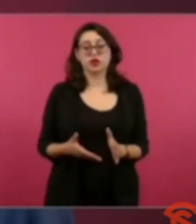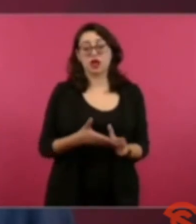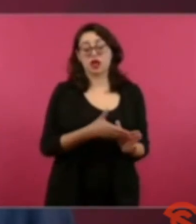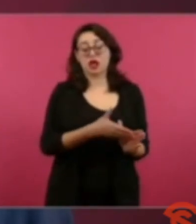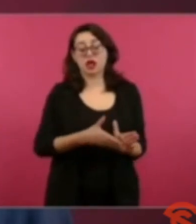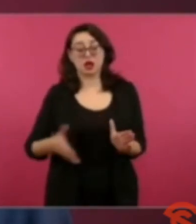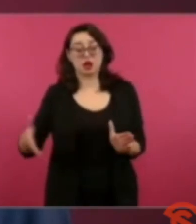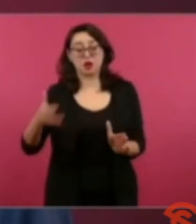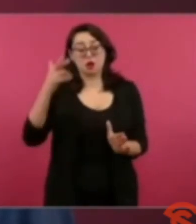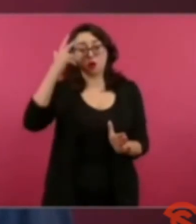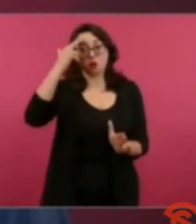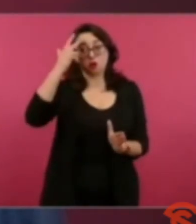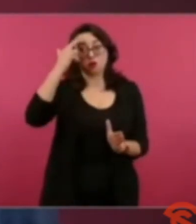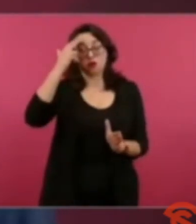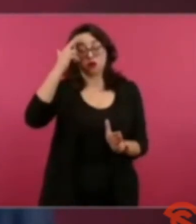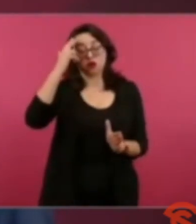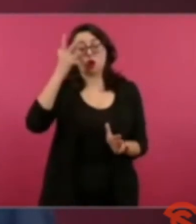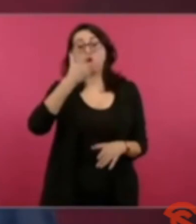Sebastián Lerdo de Tejada, y lo traen,